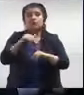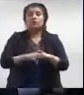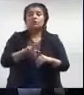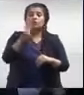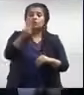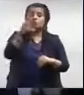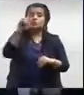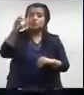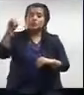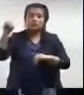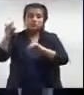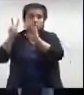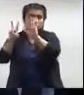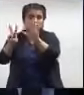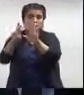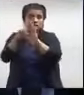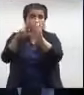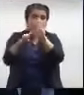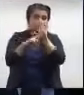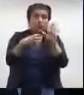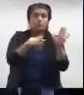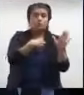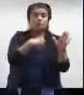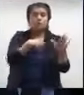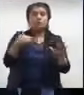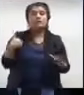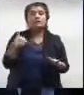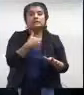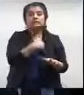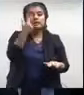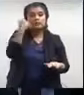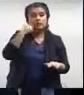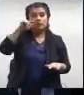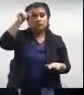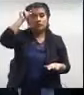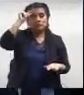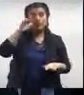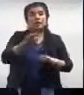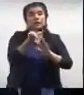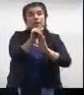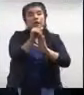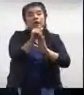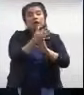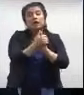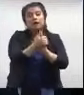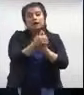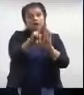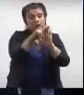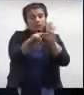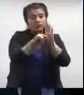635-207, Reglamento Orgánico Interno del Ministerio de Gobernación, y el Acuerdo Ministerial